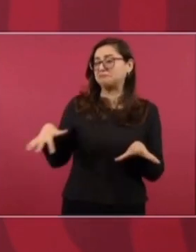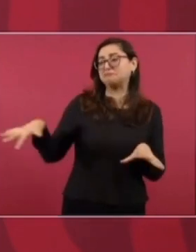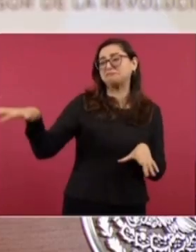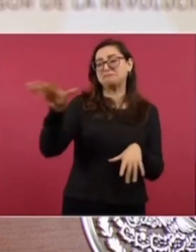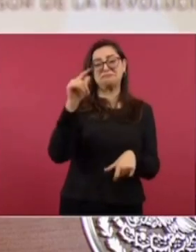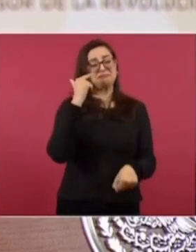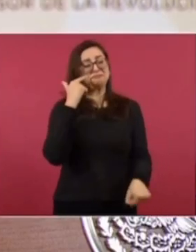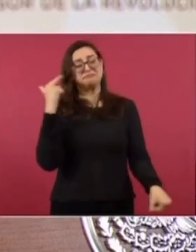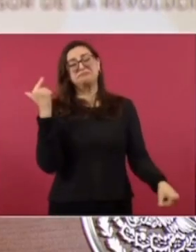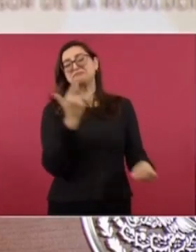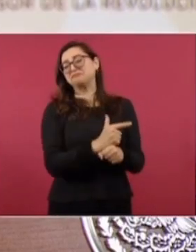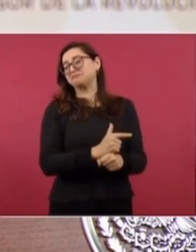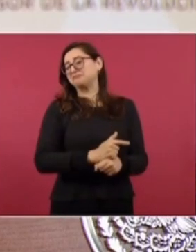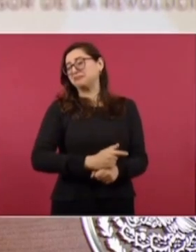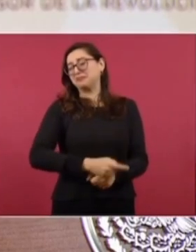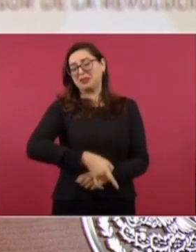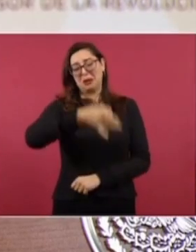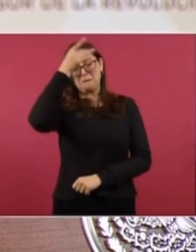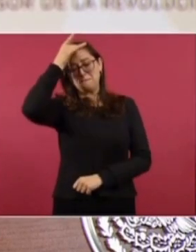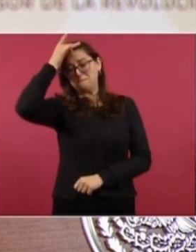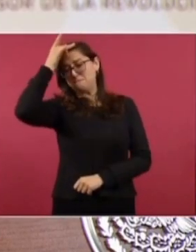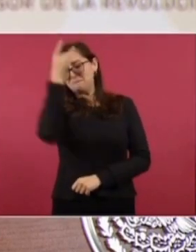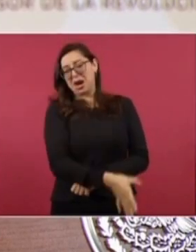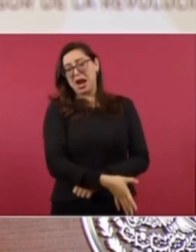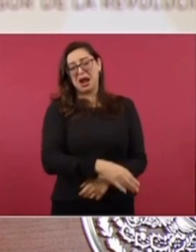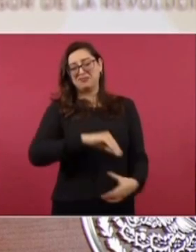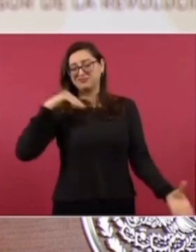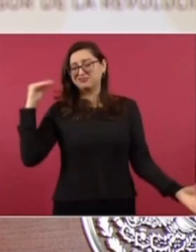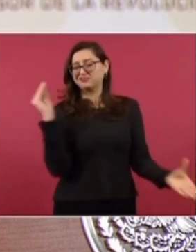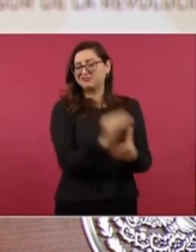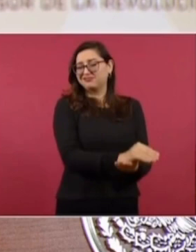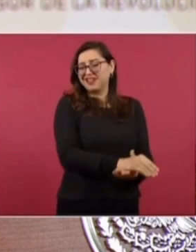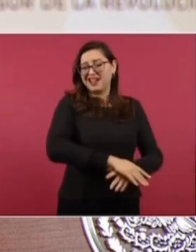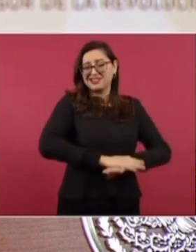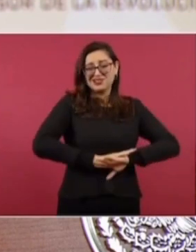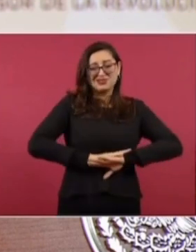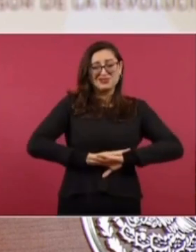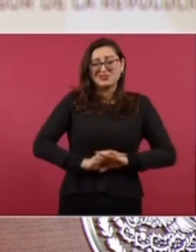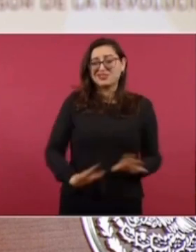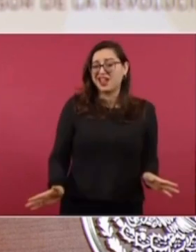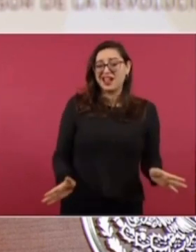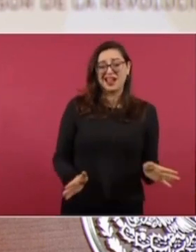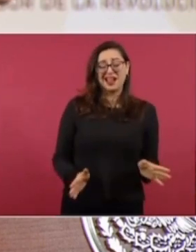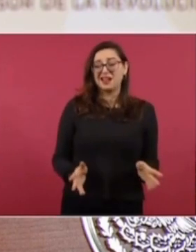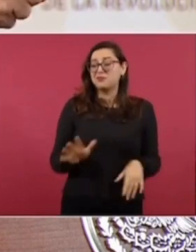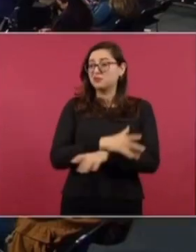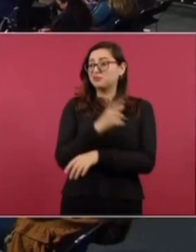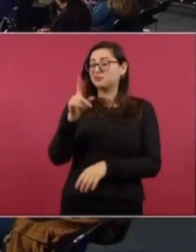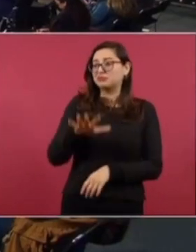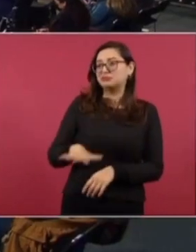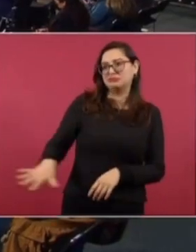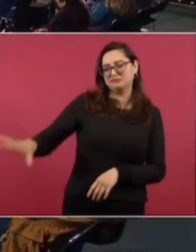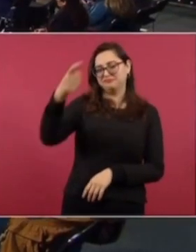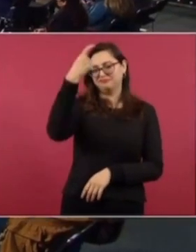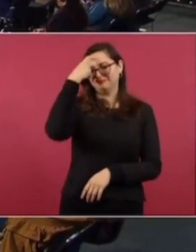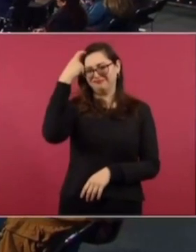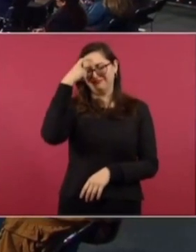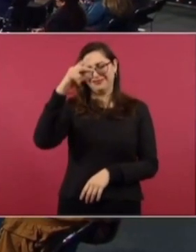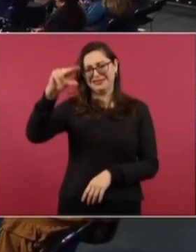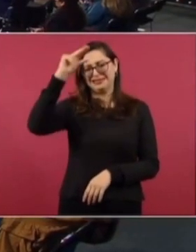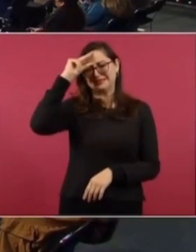muy politizado pero que andan haciendo los de los medios de información la